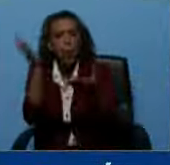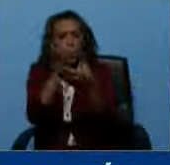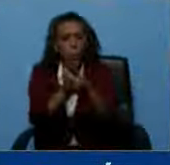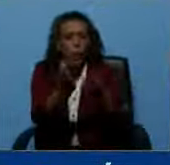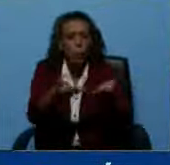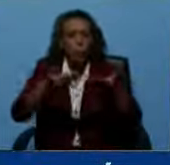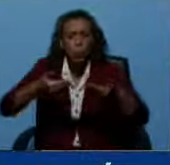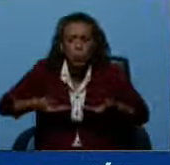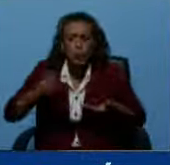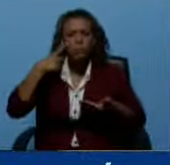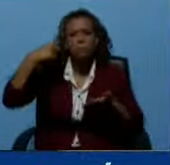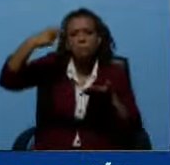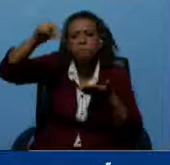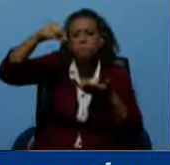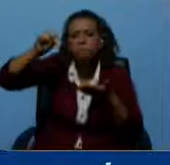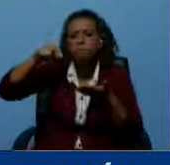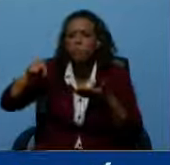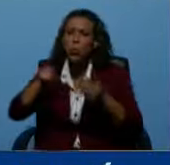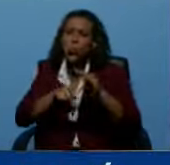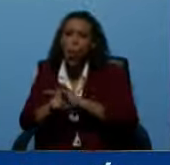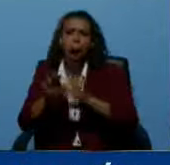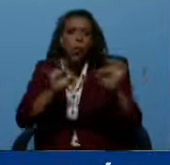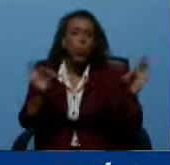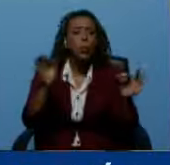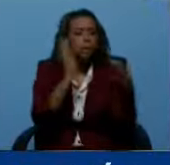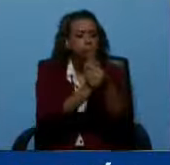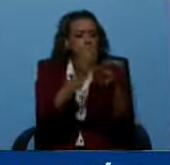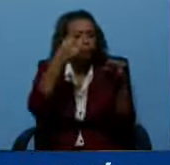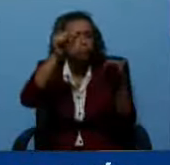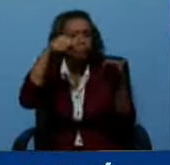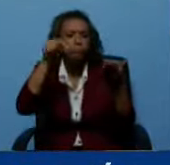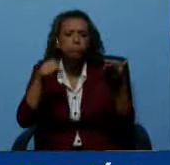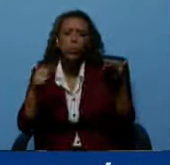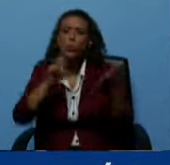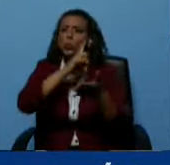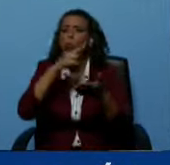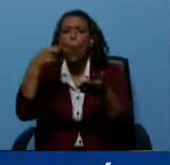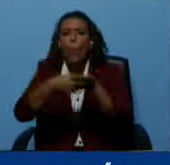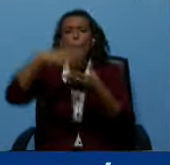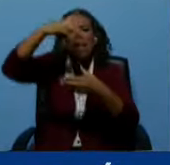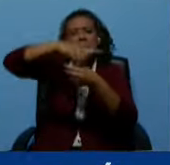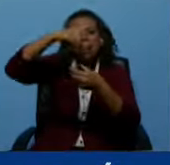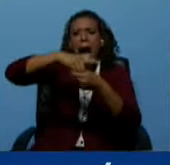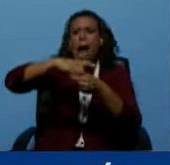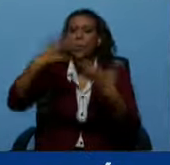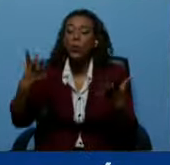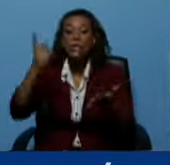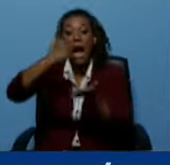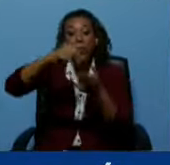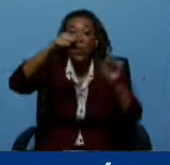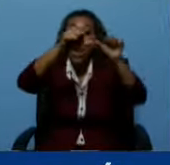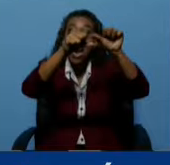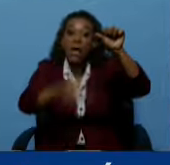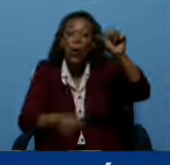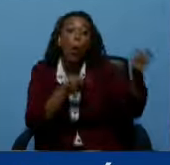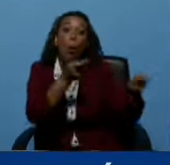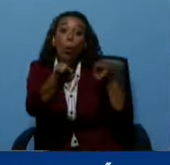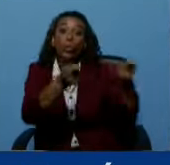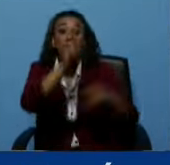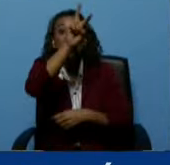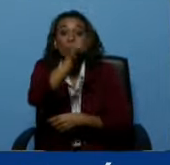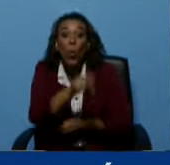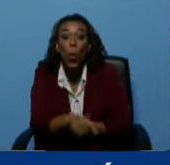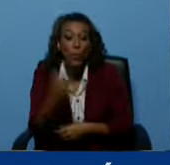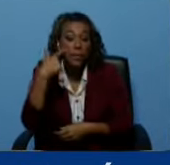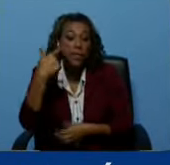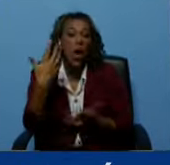ellos entran aquí, ellos pasan su carpeta, pasan su nombre, su dato del niño, se anota en un control diario